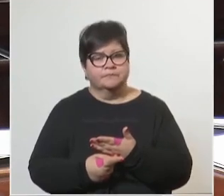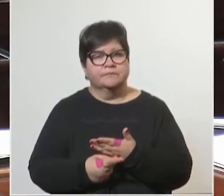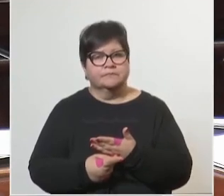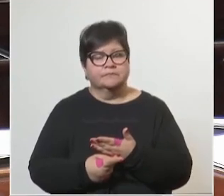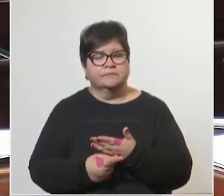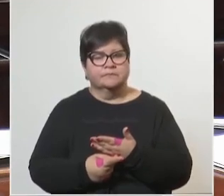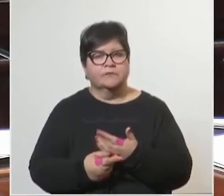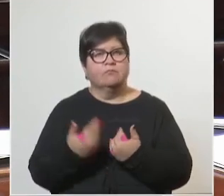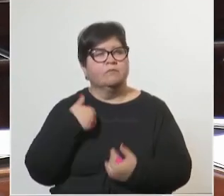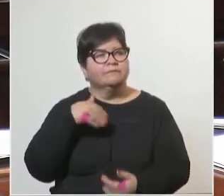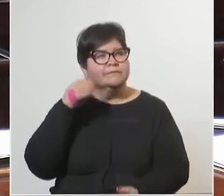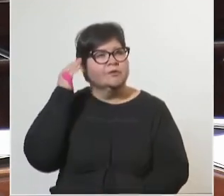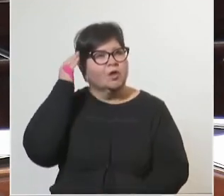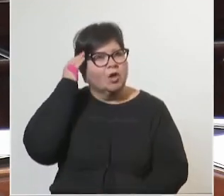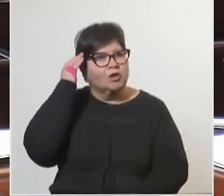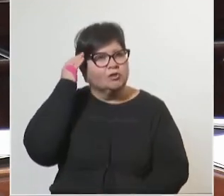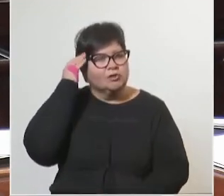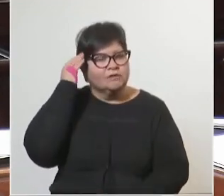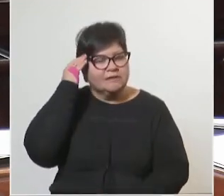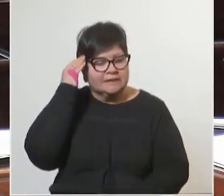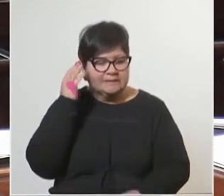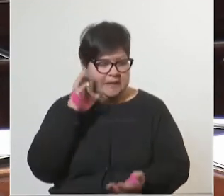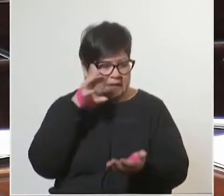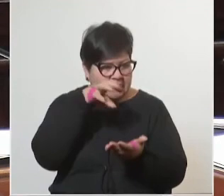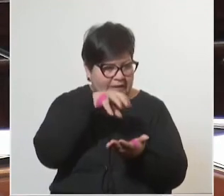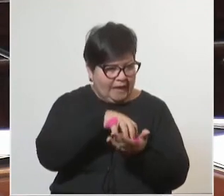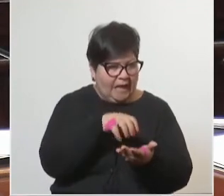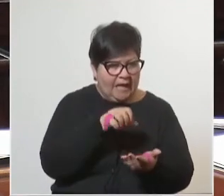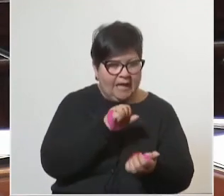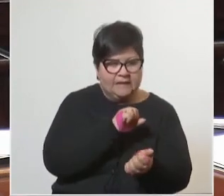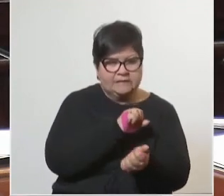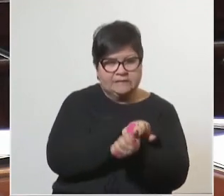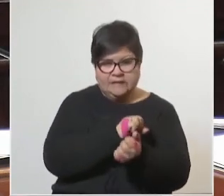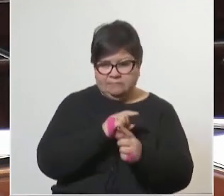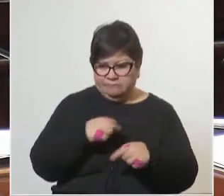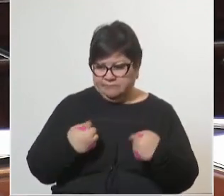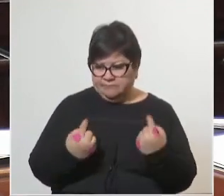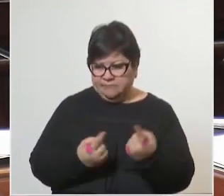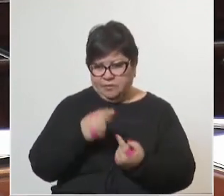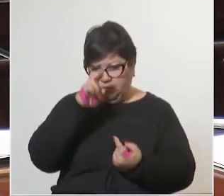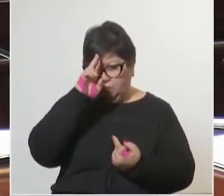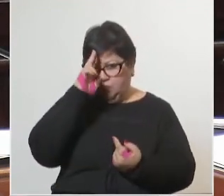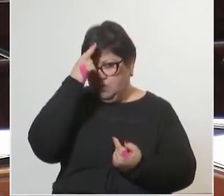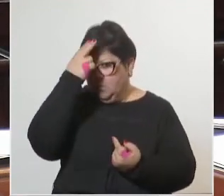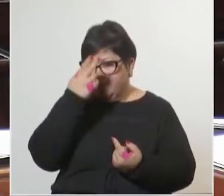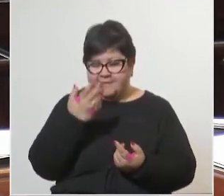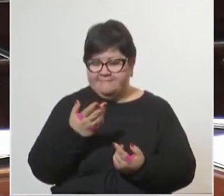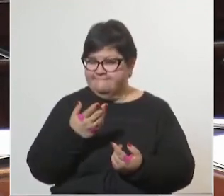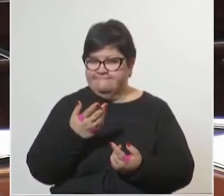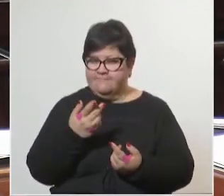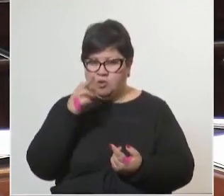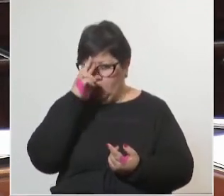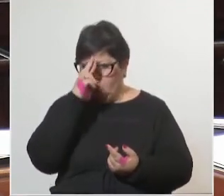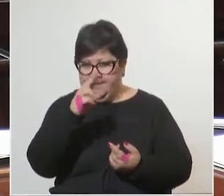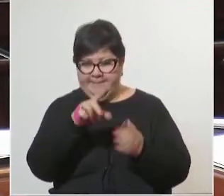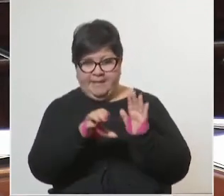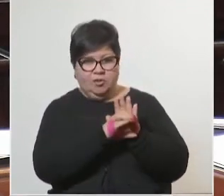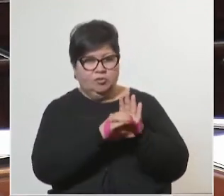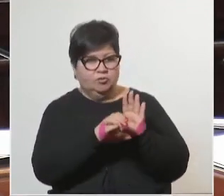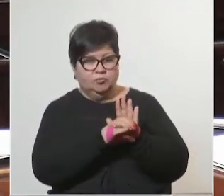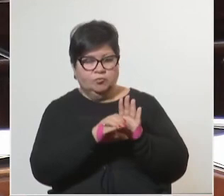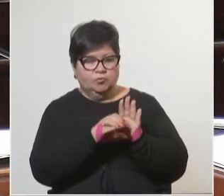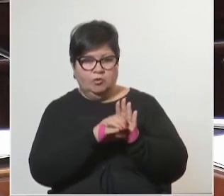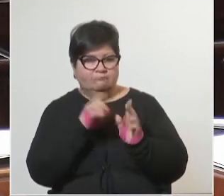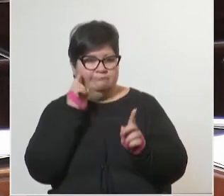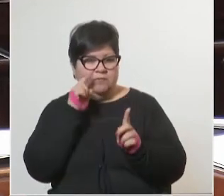conciencia de que nuestras cárceles no cumplen con el fin que la Constitución prevé. Lamentablemente tenemos